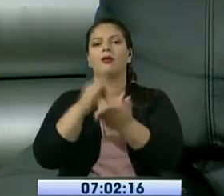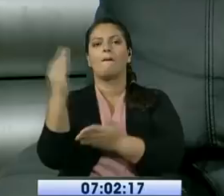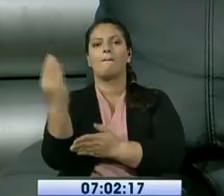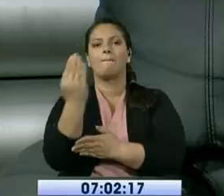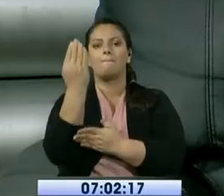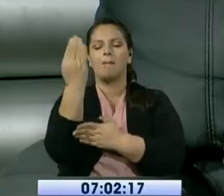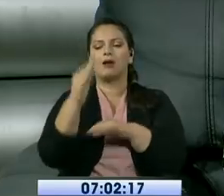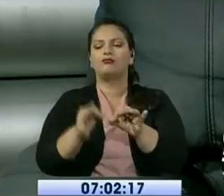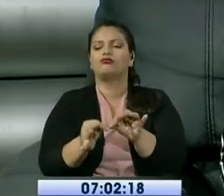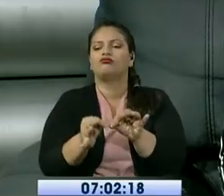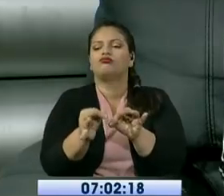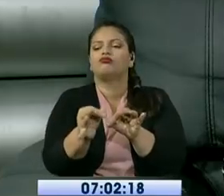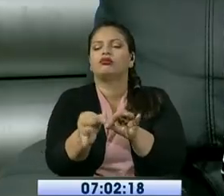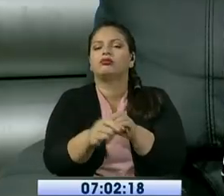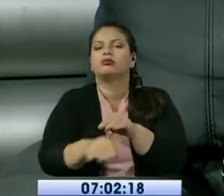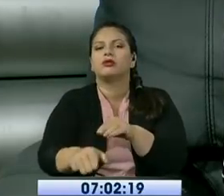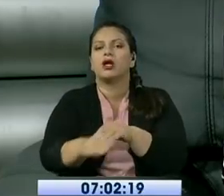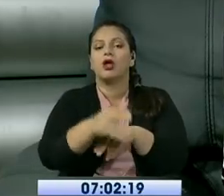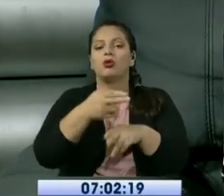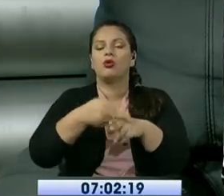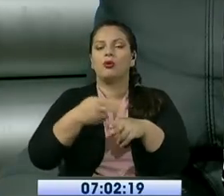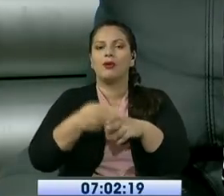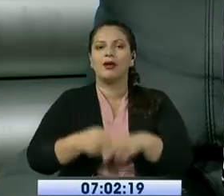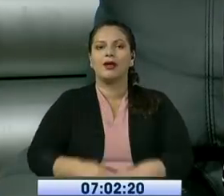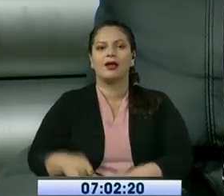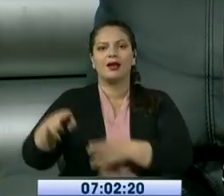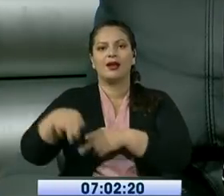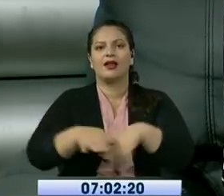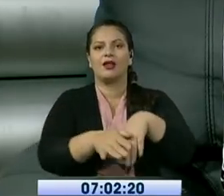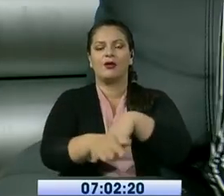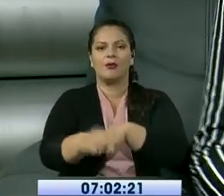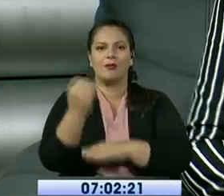lugar ofrece una variedad de atractivos turísticos.